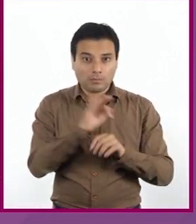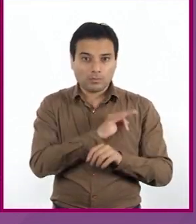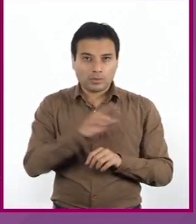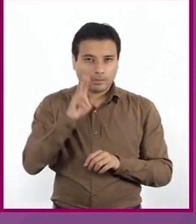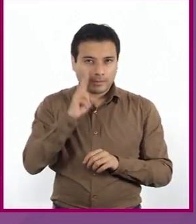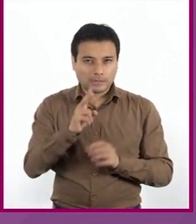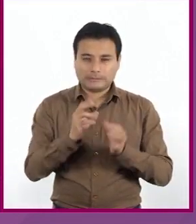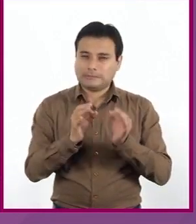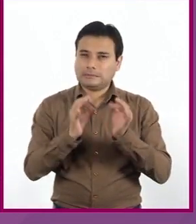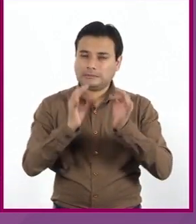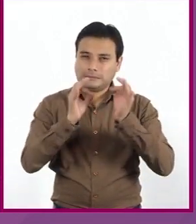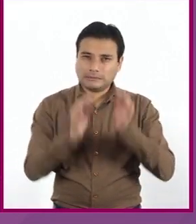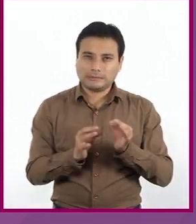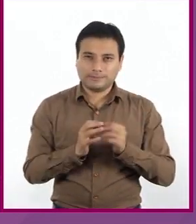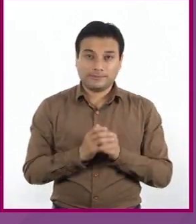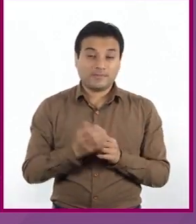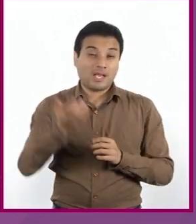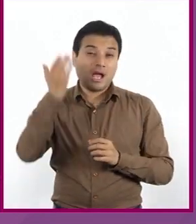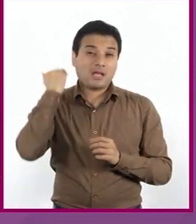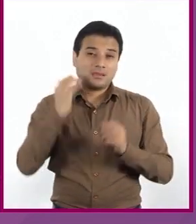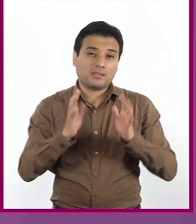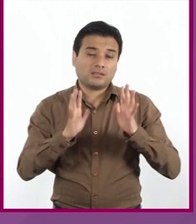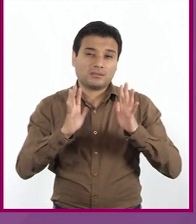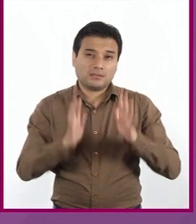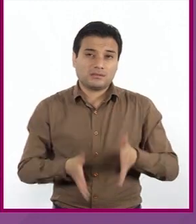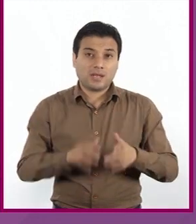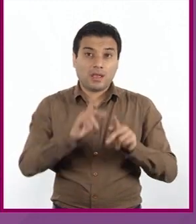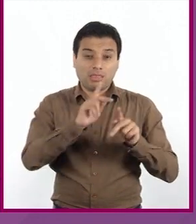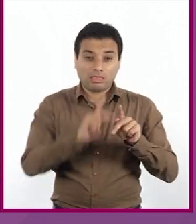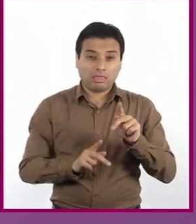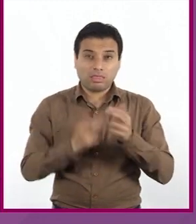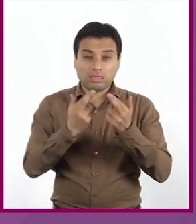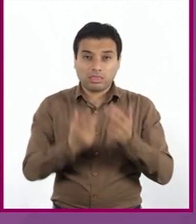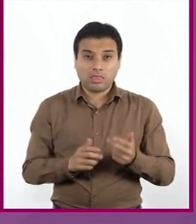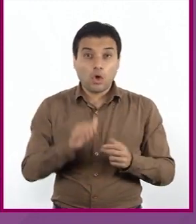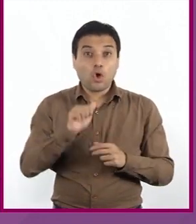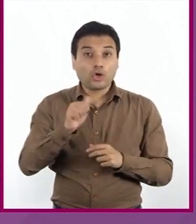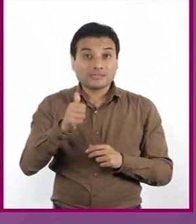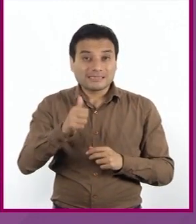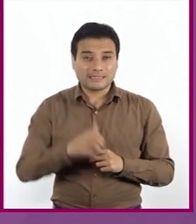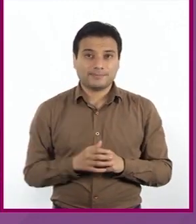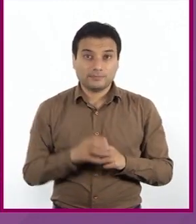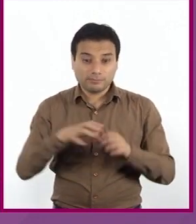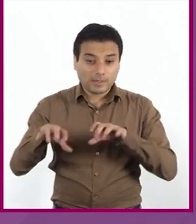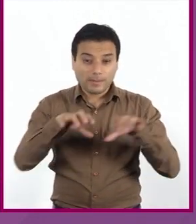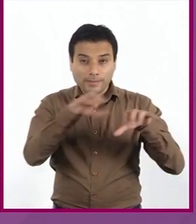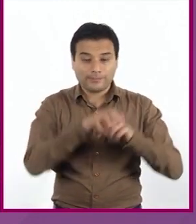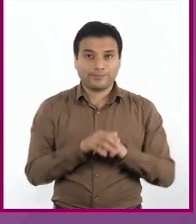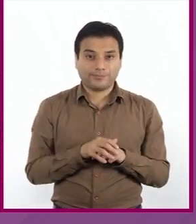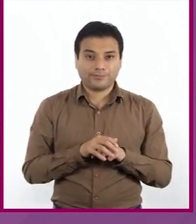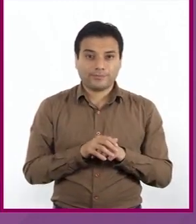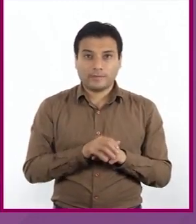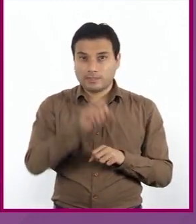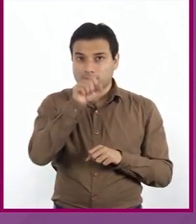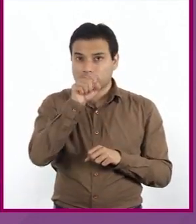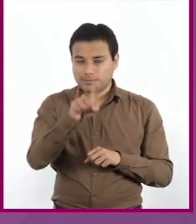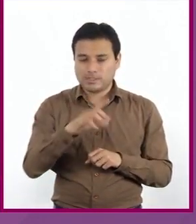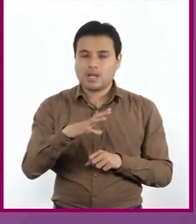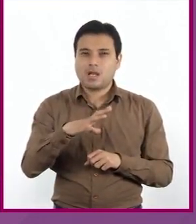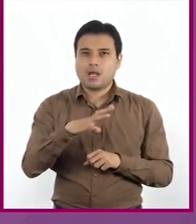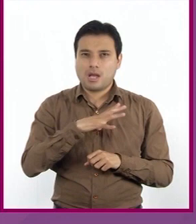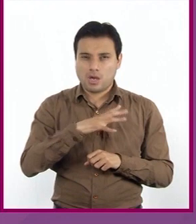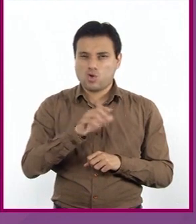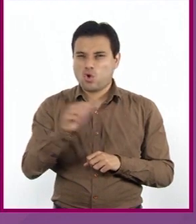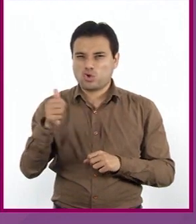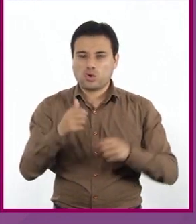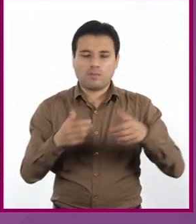manera íntegra, pues estaba fragmentada en 11 partes. Estas labores incluyen también otro monumento denominado la